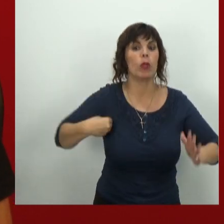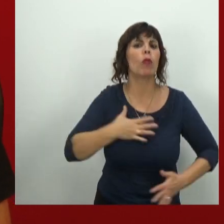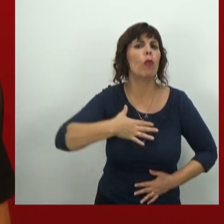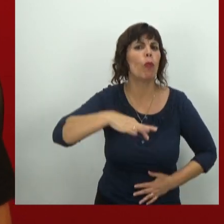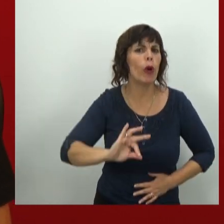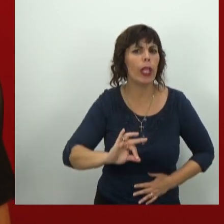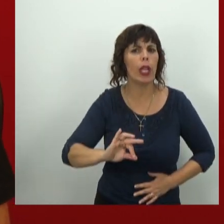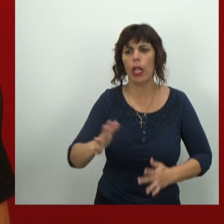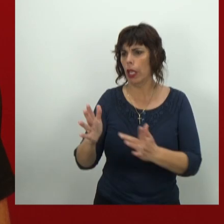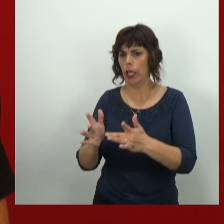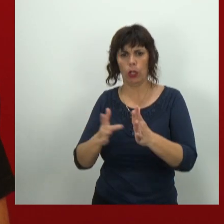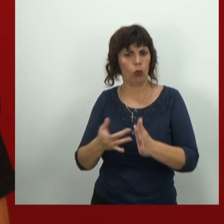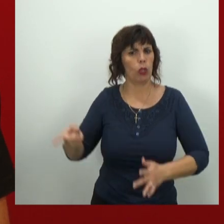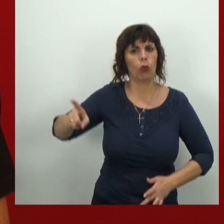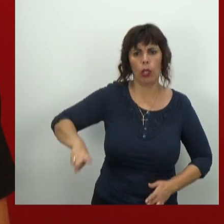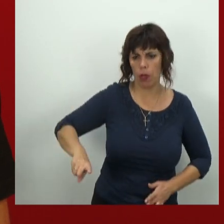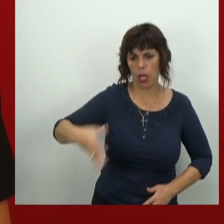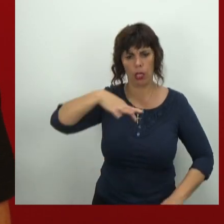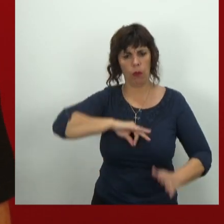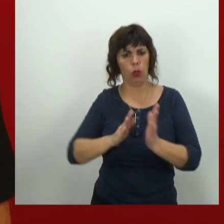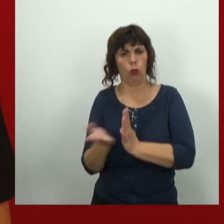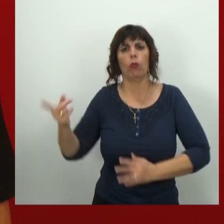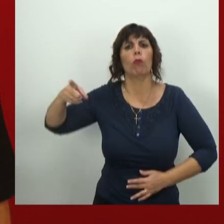si el Espíritu Santo es omnipresente,